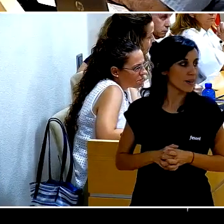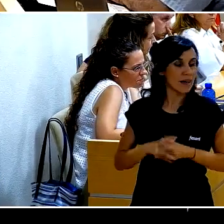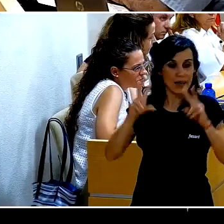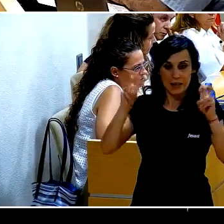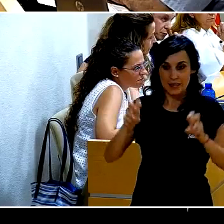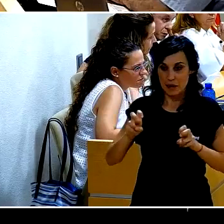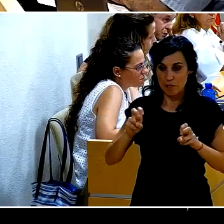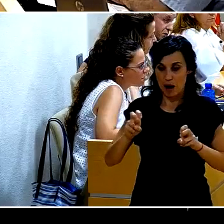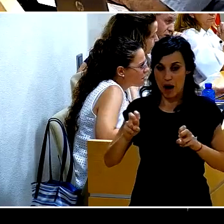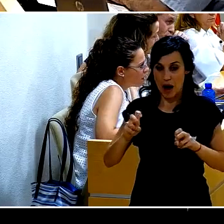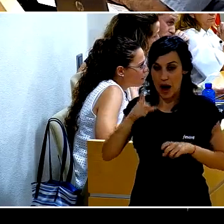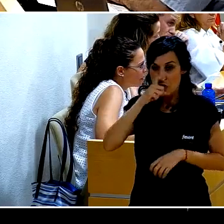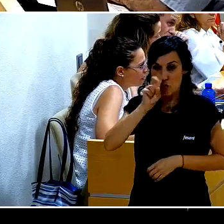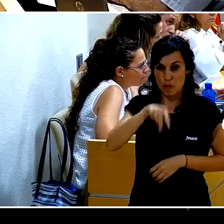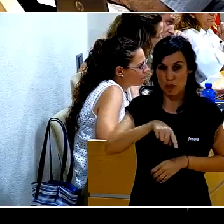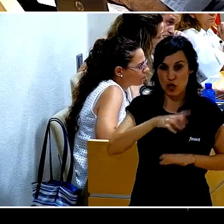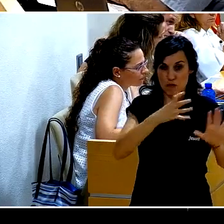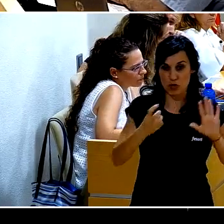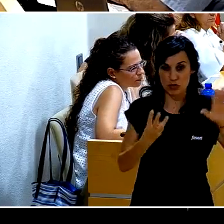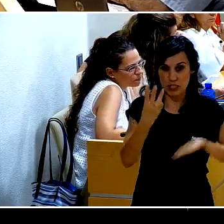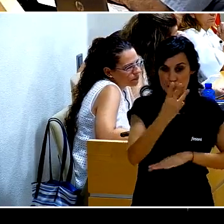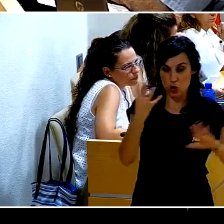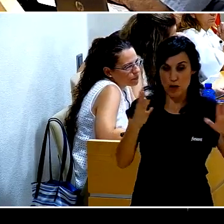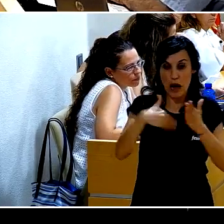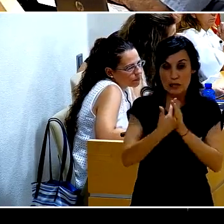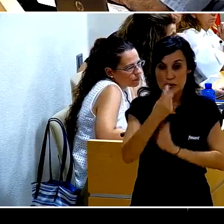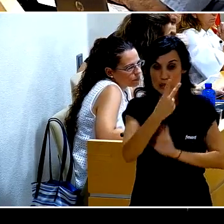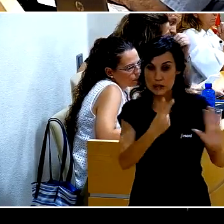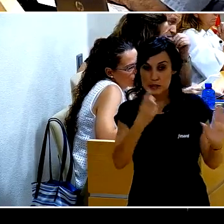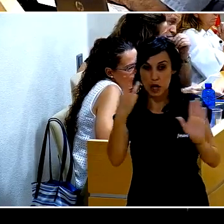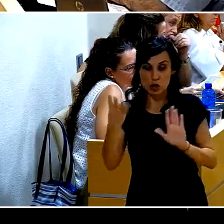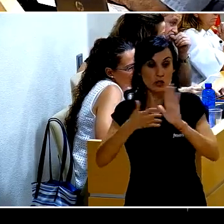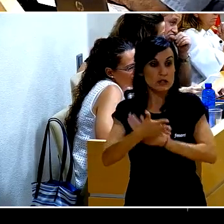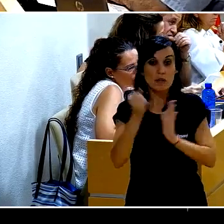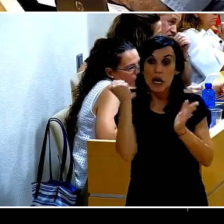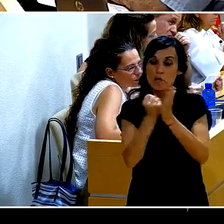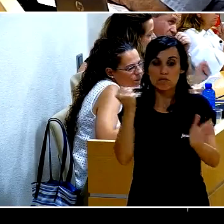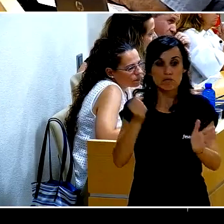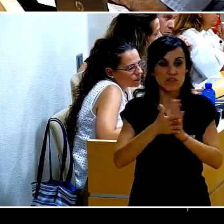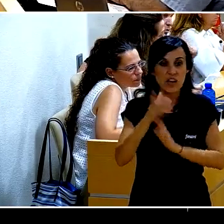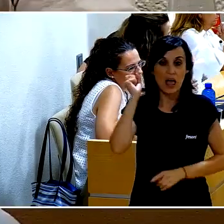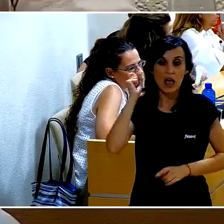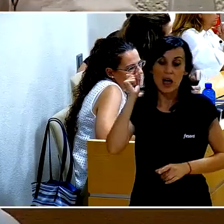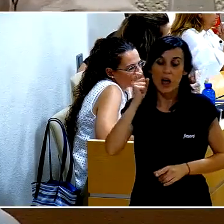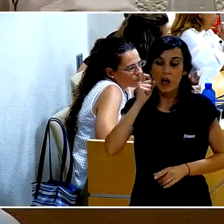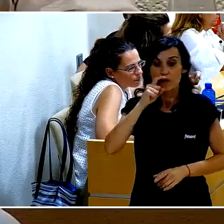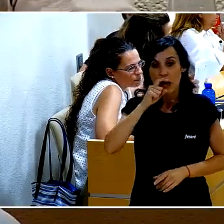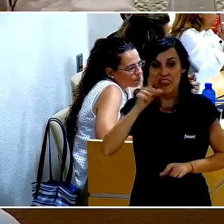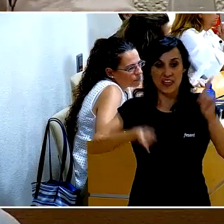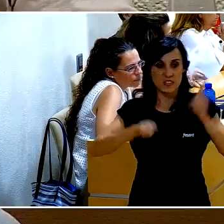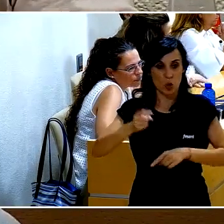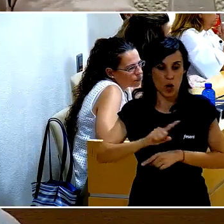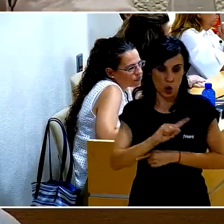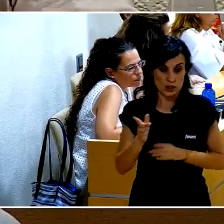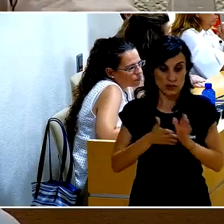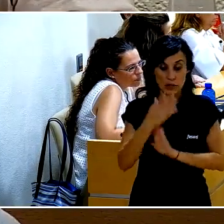desde 1939 a 1978 no es per se un vestigio de la dictadura. Pese a que la